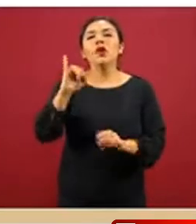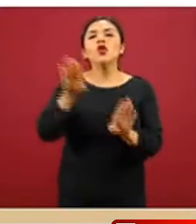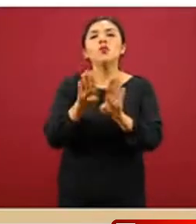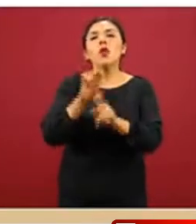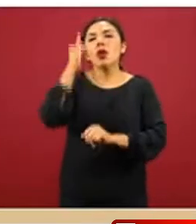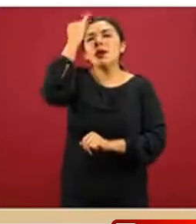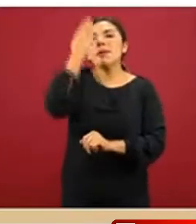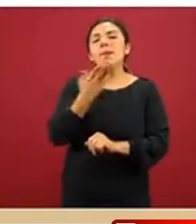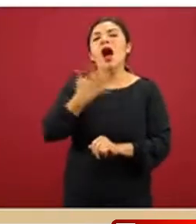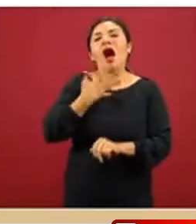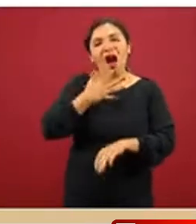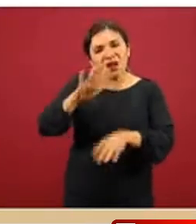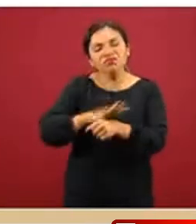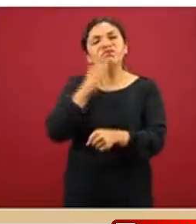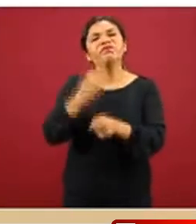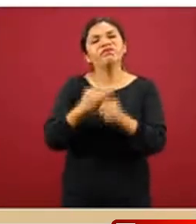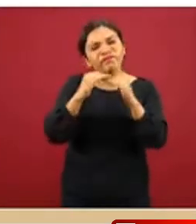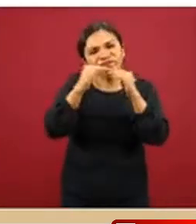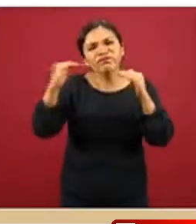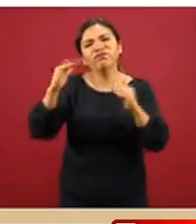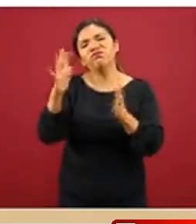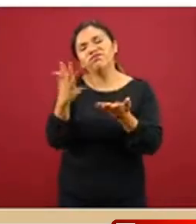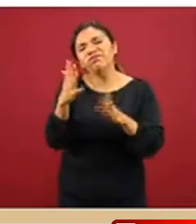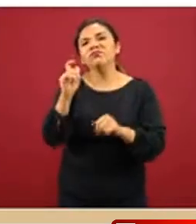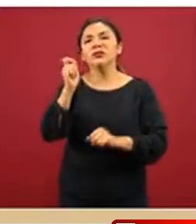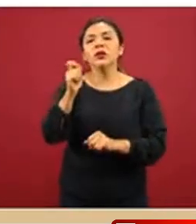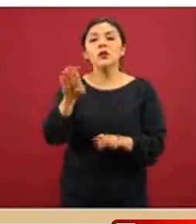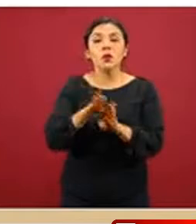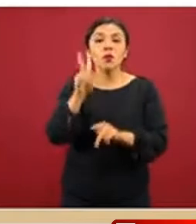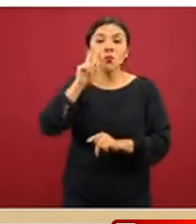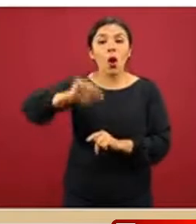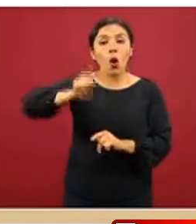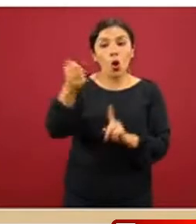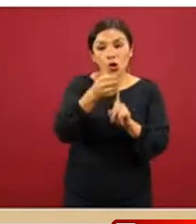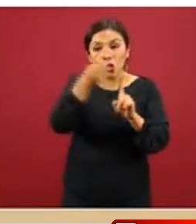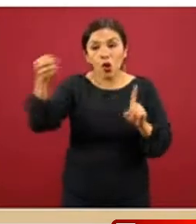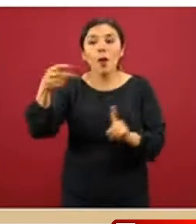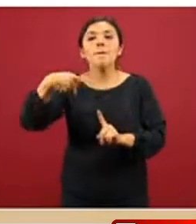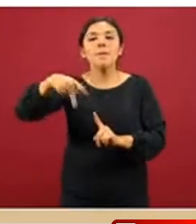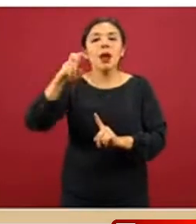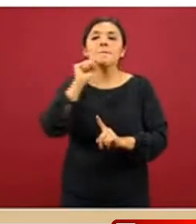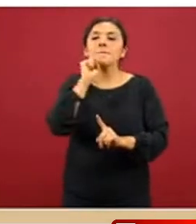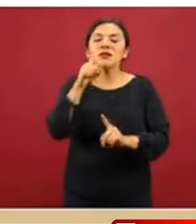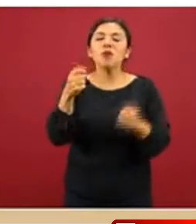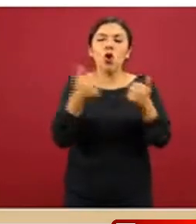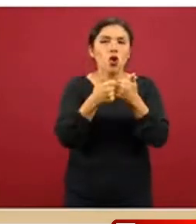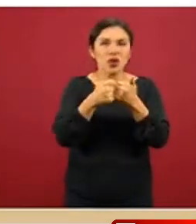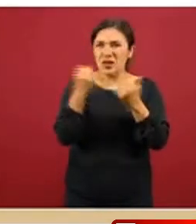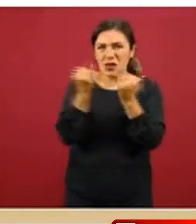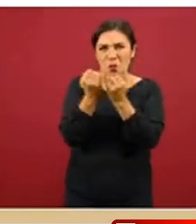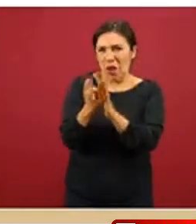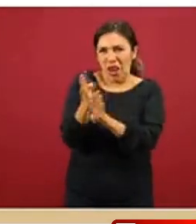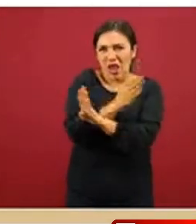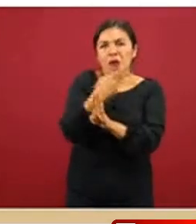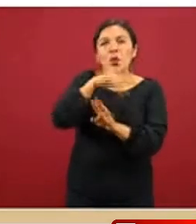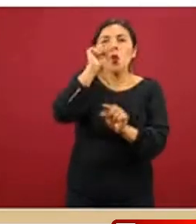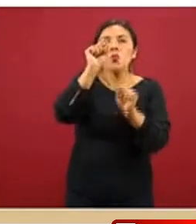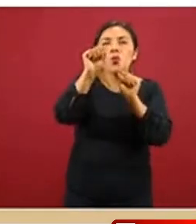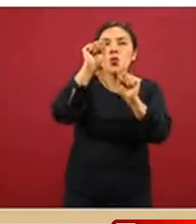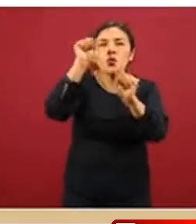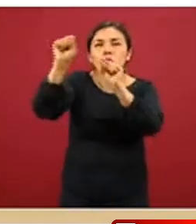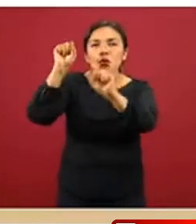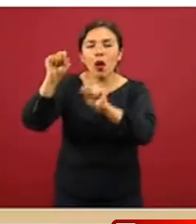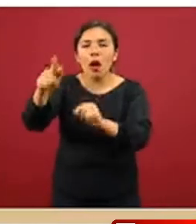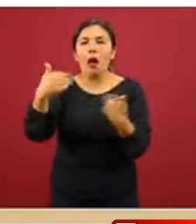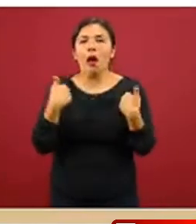de estabilidad. Si vemos la siguiente diapositiva, que es la misma información, pero en líneas y puntos, podemos ver